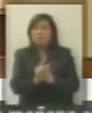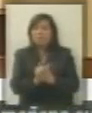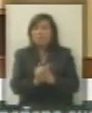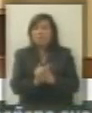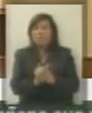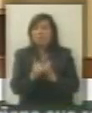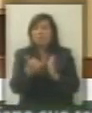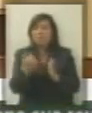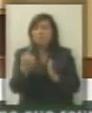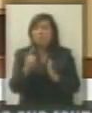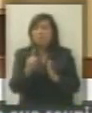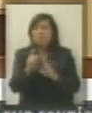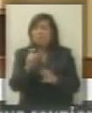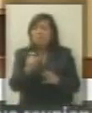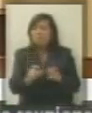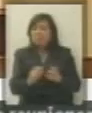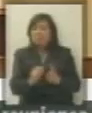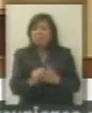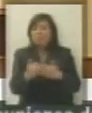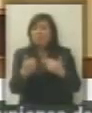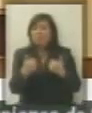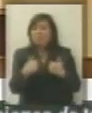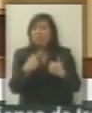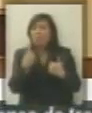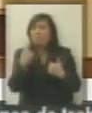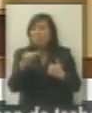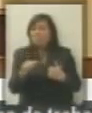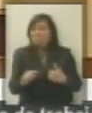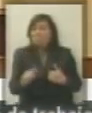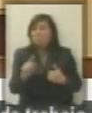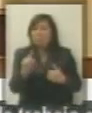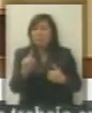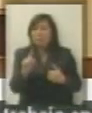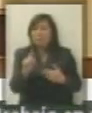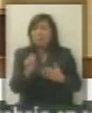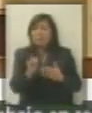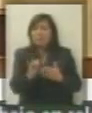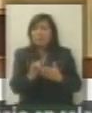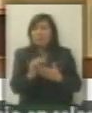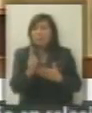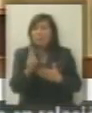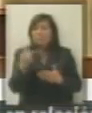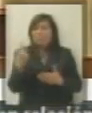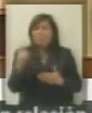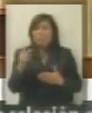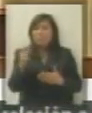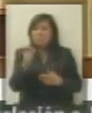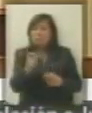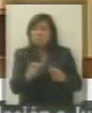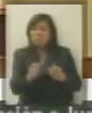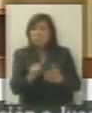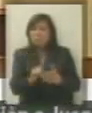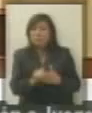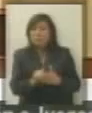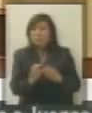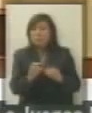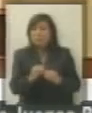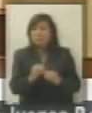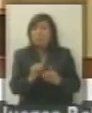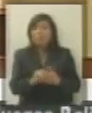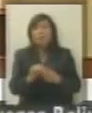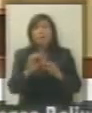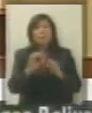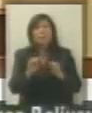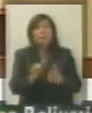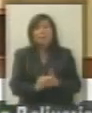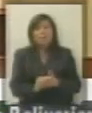casi 6 millones de personas tengan agua por primera vez y que casi 3 millones de personas accedan a la energía